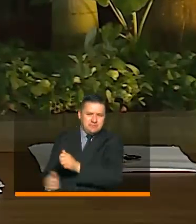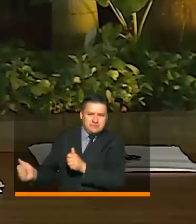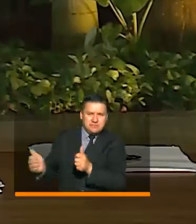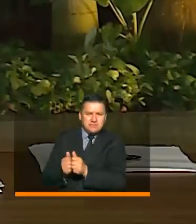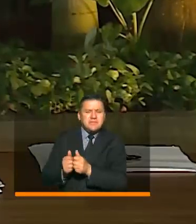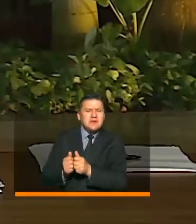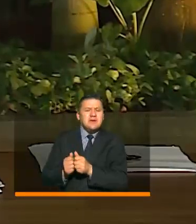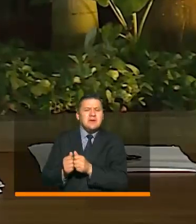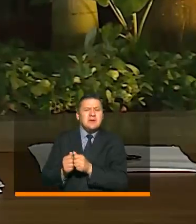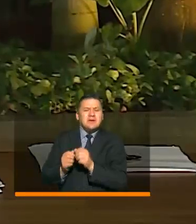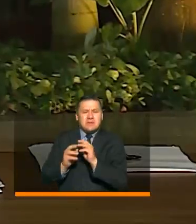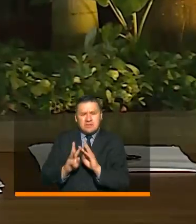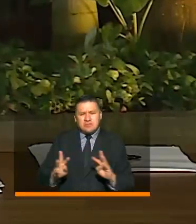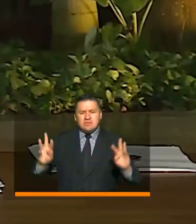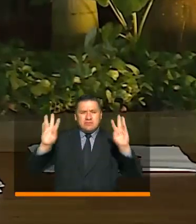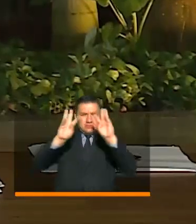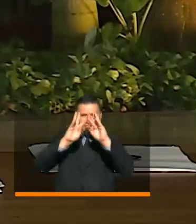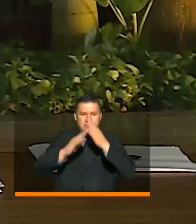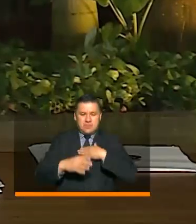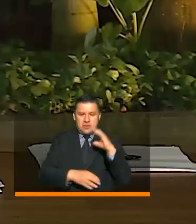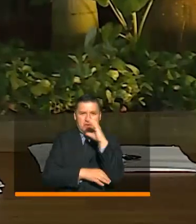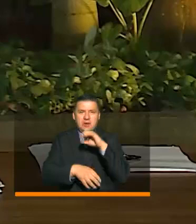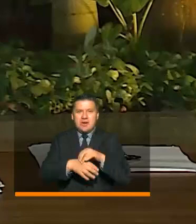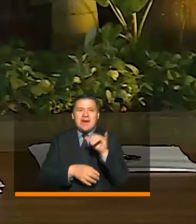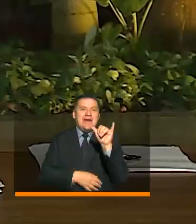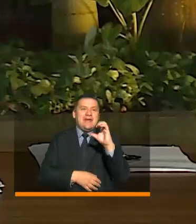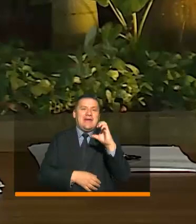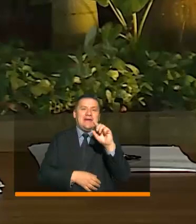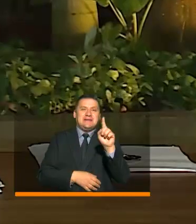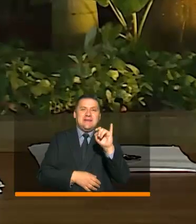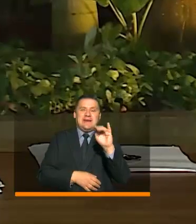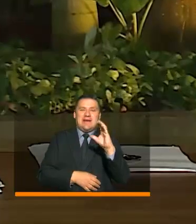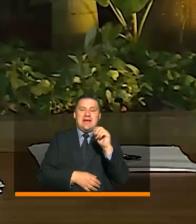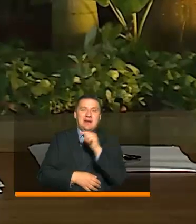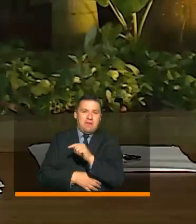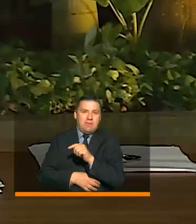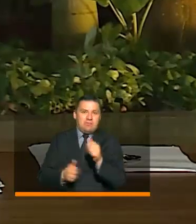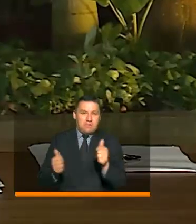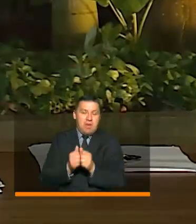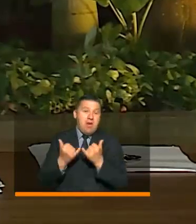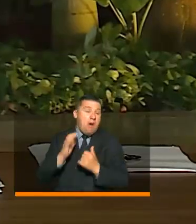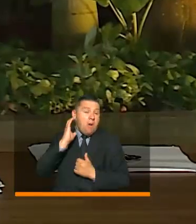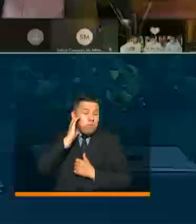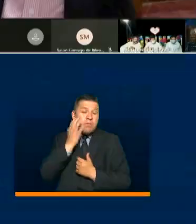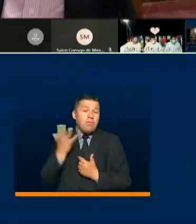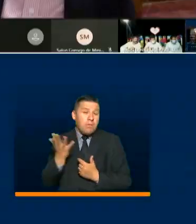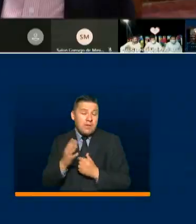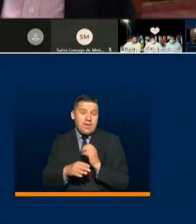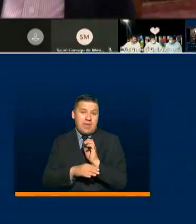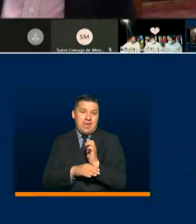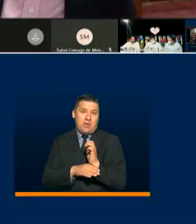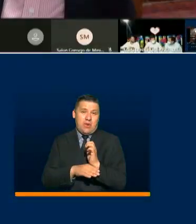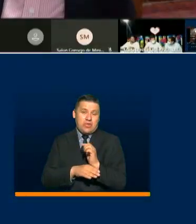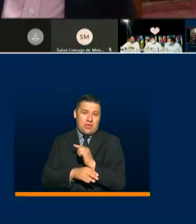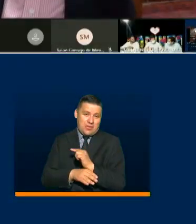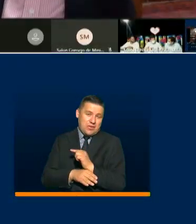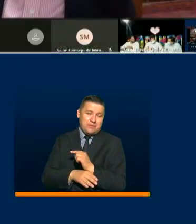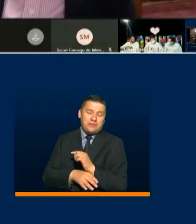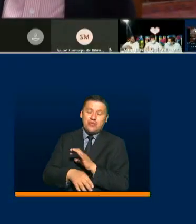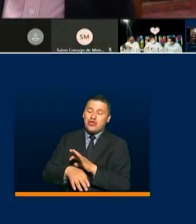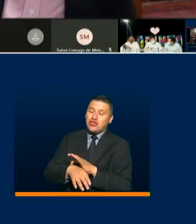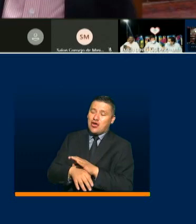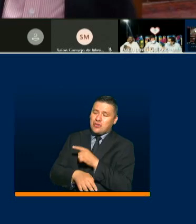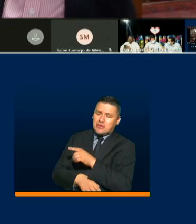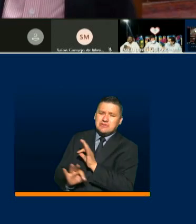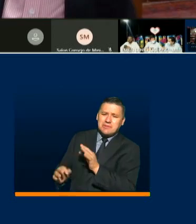de la Organización de Naciones Unidas en nuestro país, la doctora Jessica Falleta. Ella se encuentra en este momento en el Ecuador. Pero, doctora Jessica,